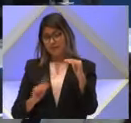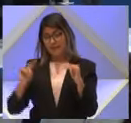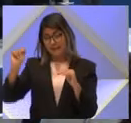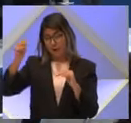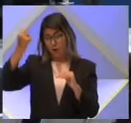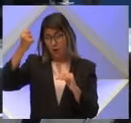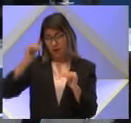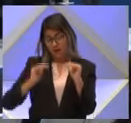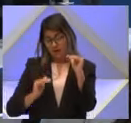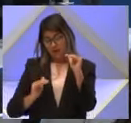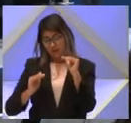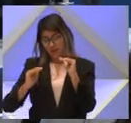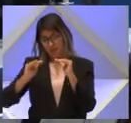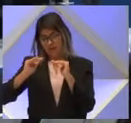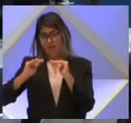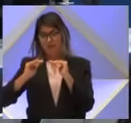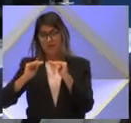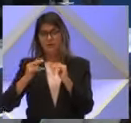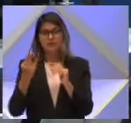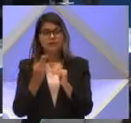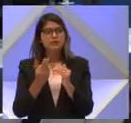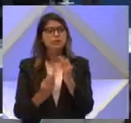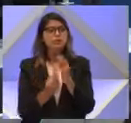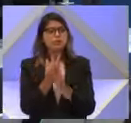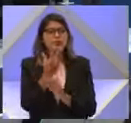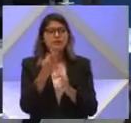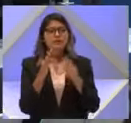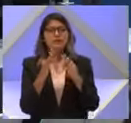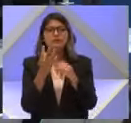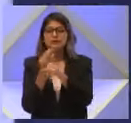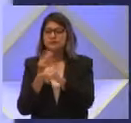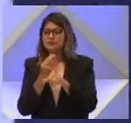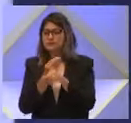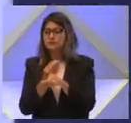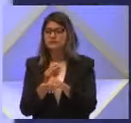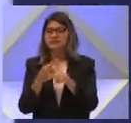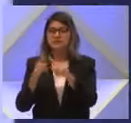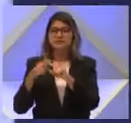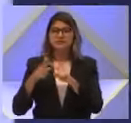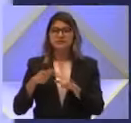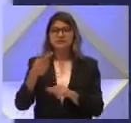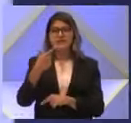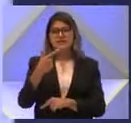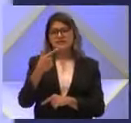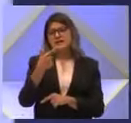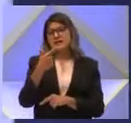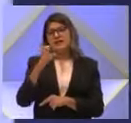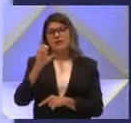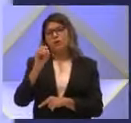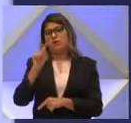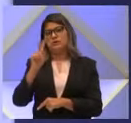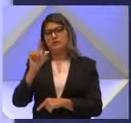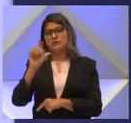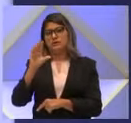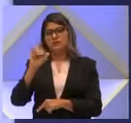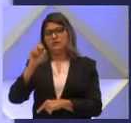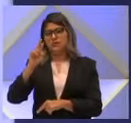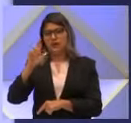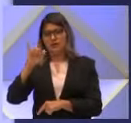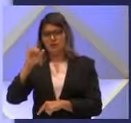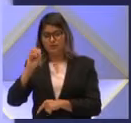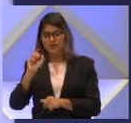soluciones y tanto operadores geoestacionarios como no geoestacionarios